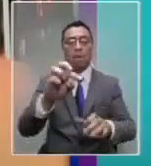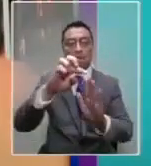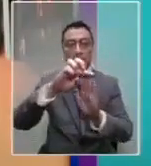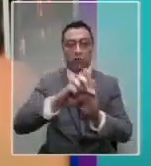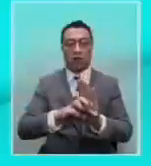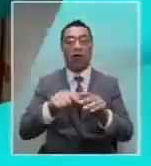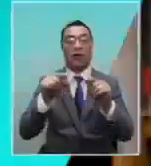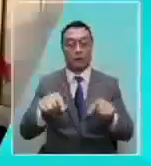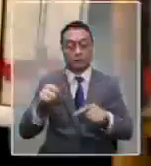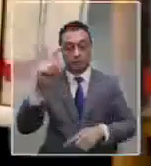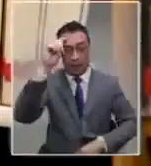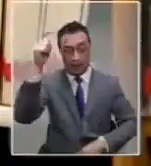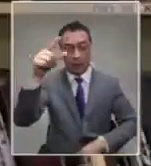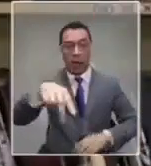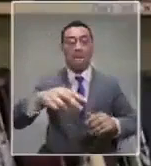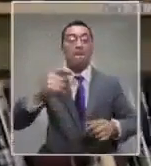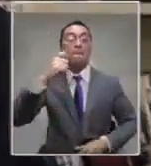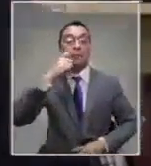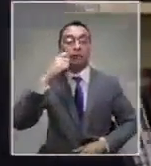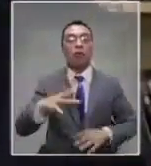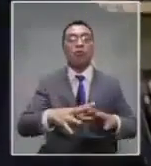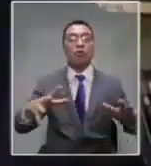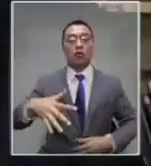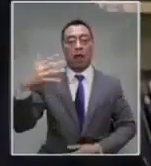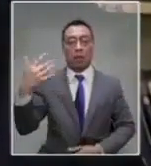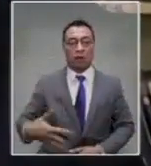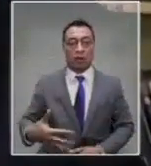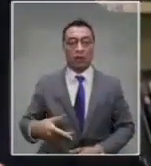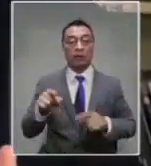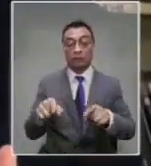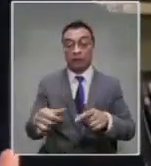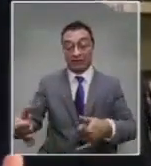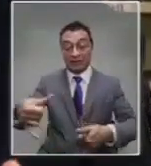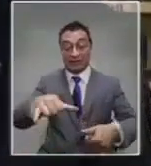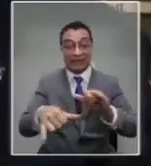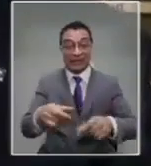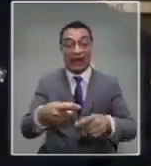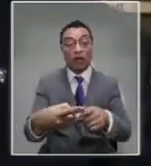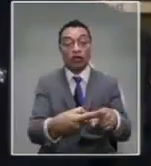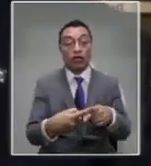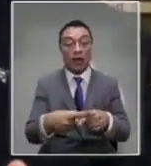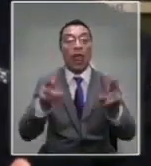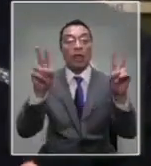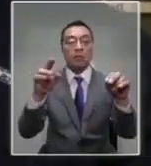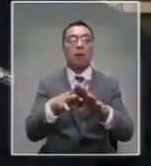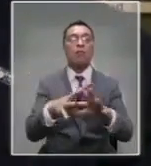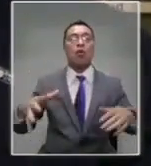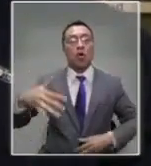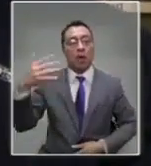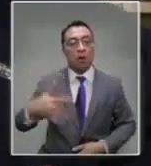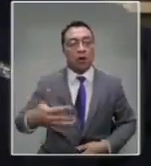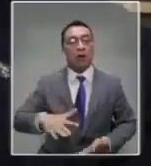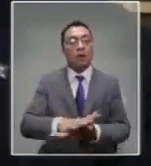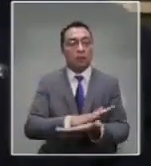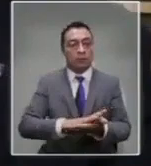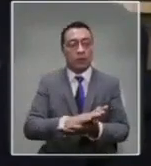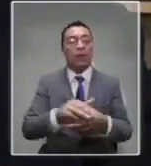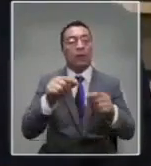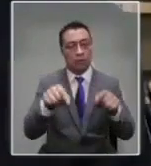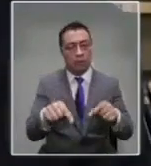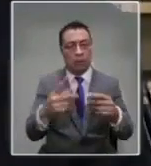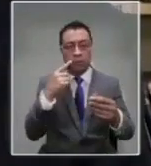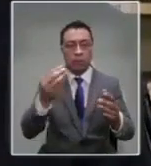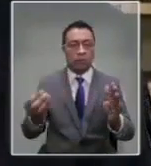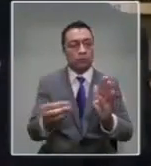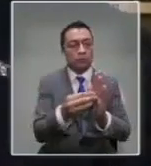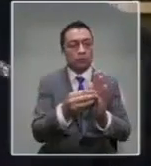proyectos. Aquí la iniciativa personal es tremendamente importante. En el área de las ciencias sociales tenemos temas muy importantes, por ejemplo, como la